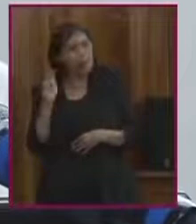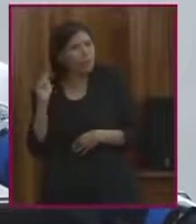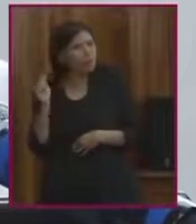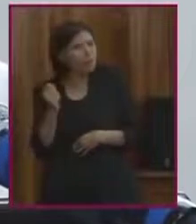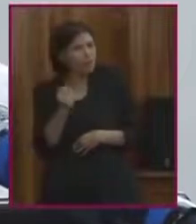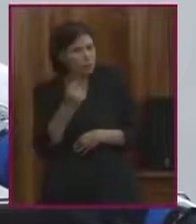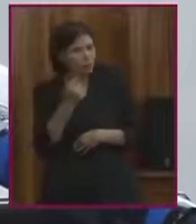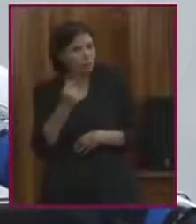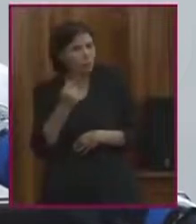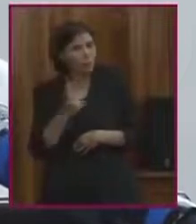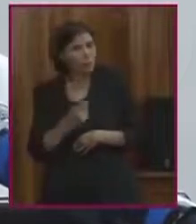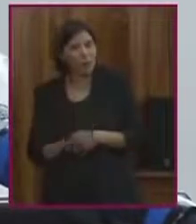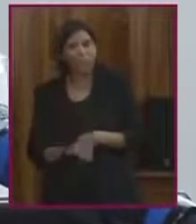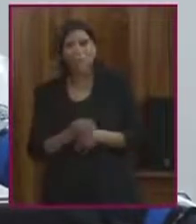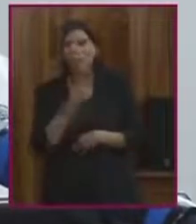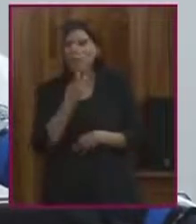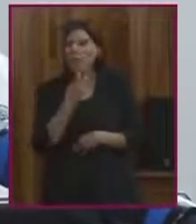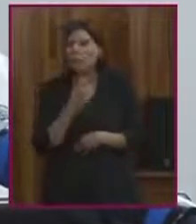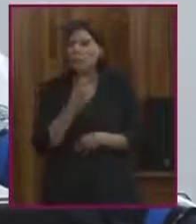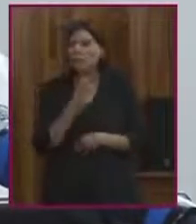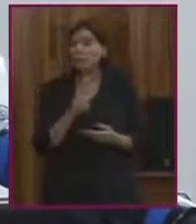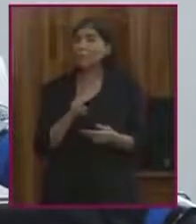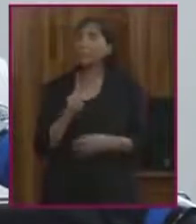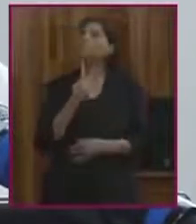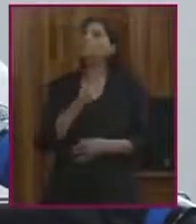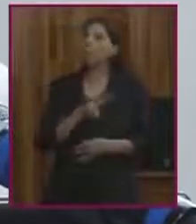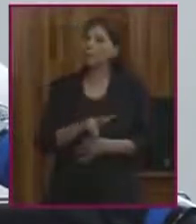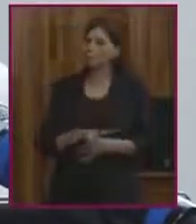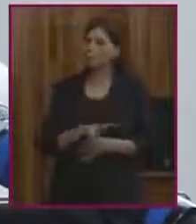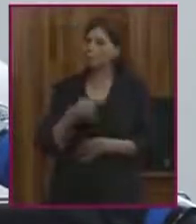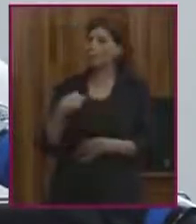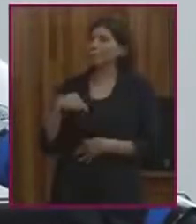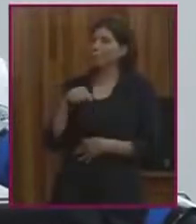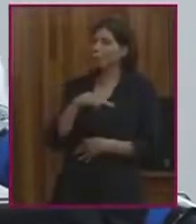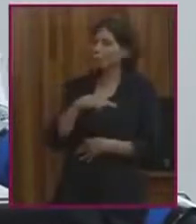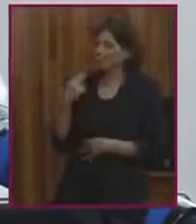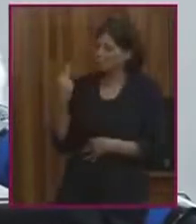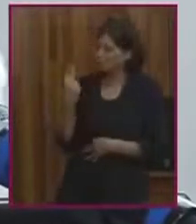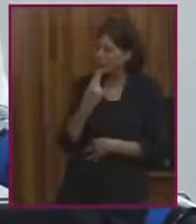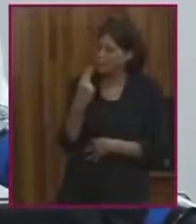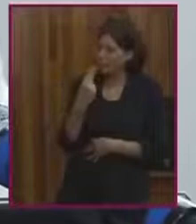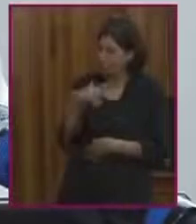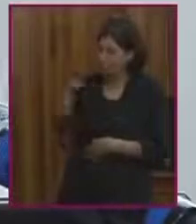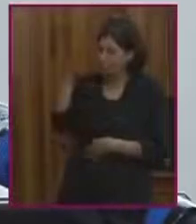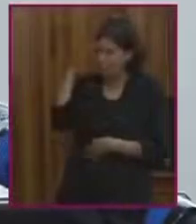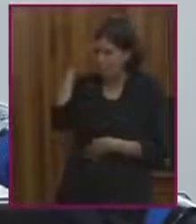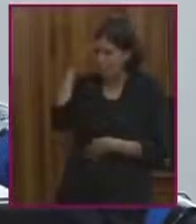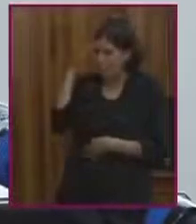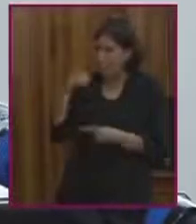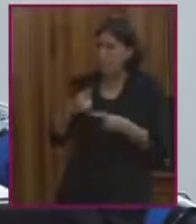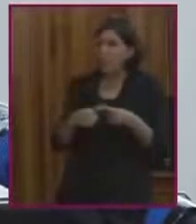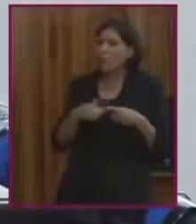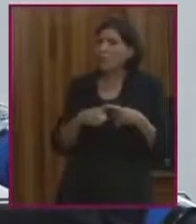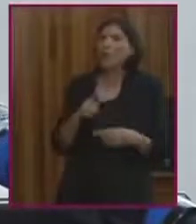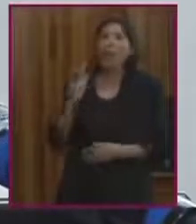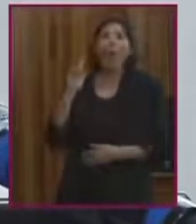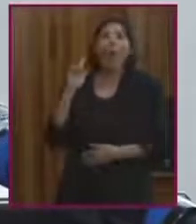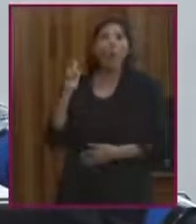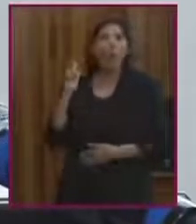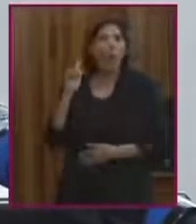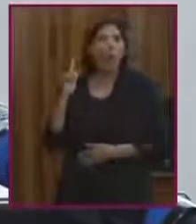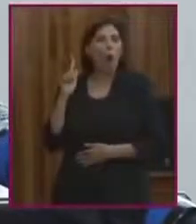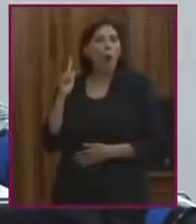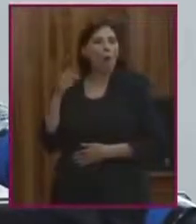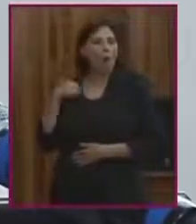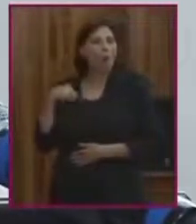dato, eso es la verdad. Y me parece que necesitamos pensarnos de otra manera. Ojalá que podamos recuperar esta